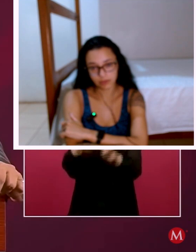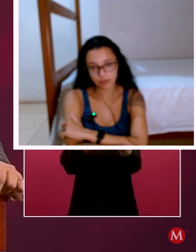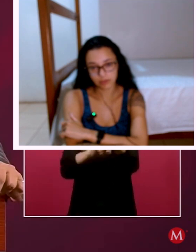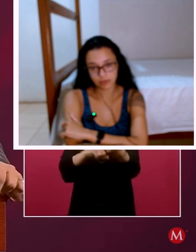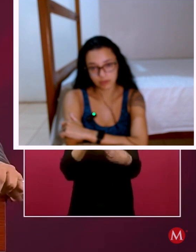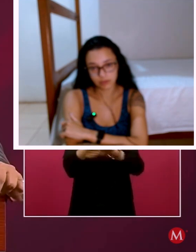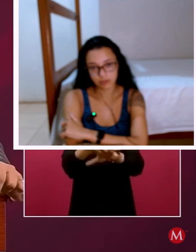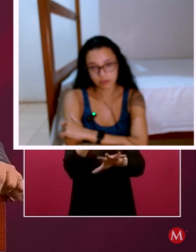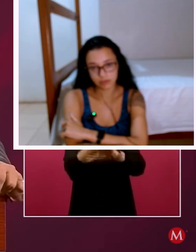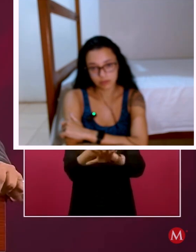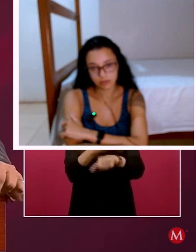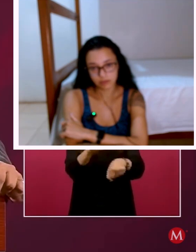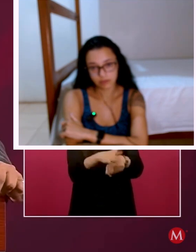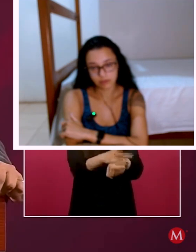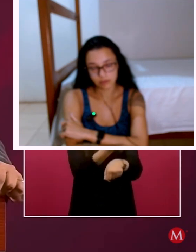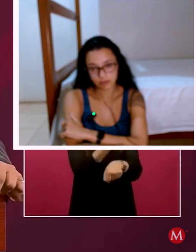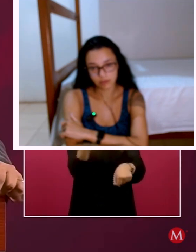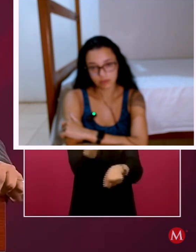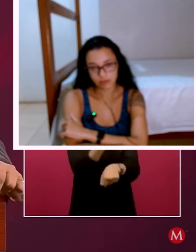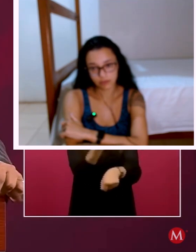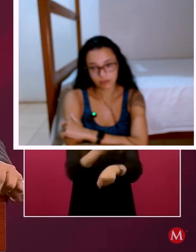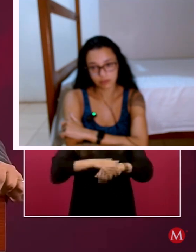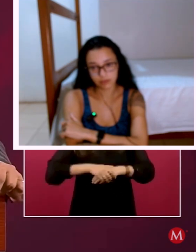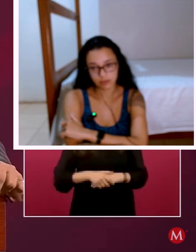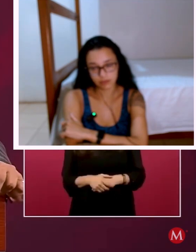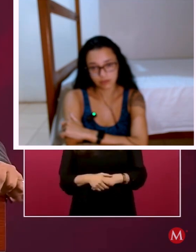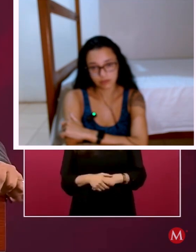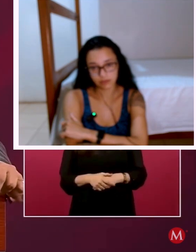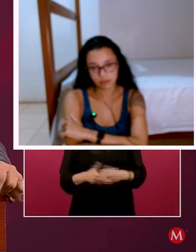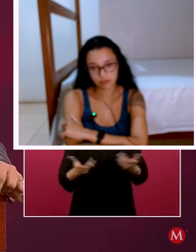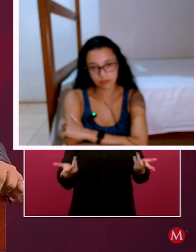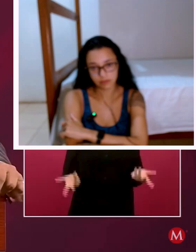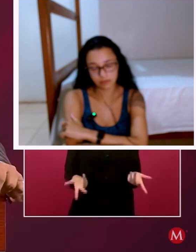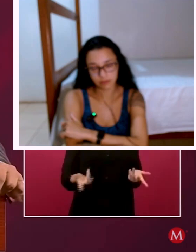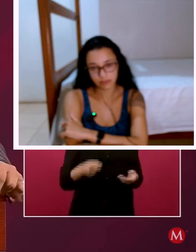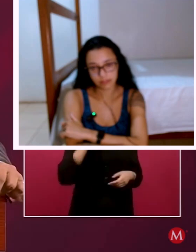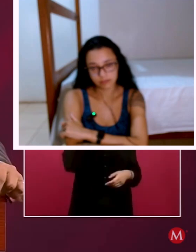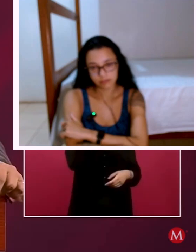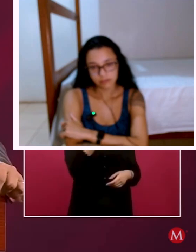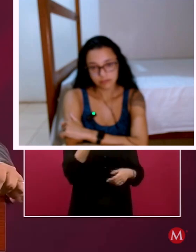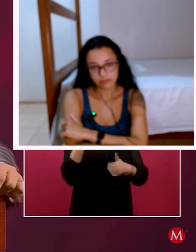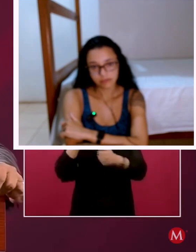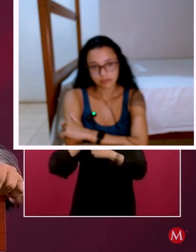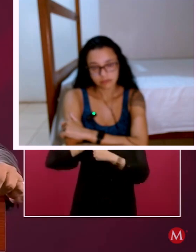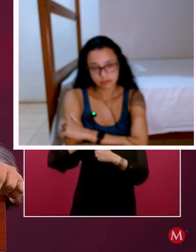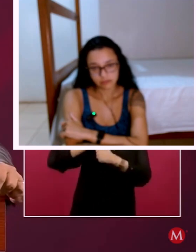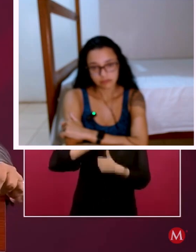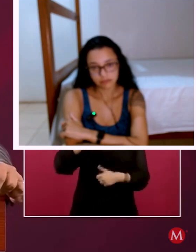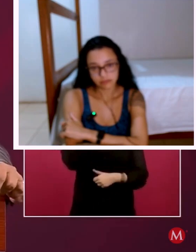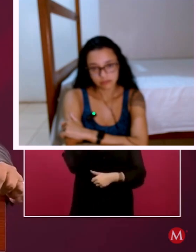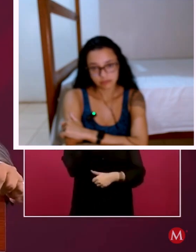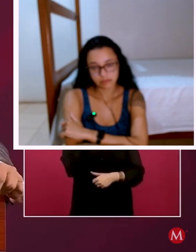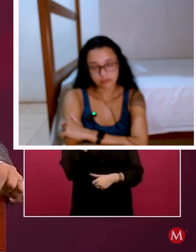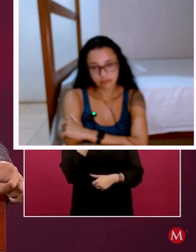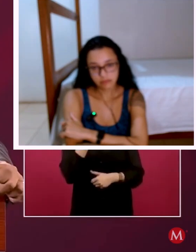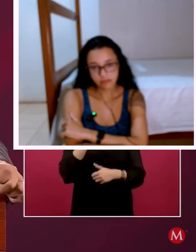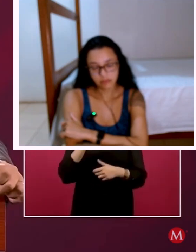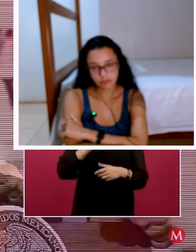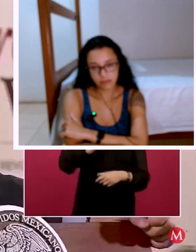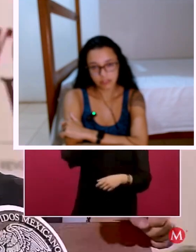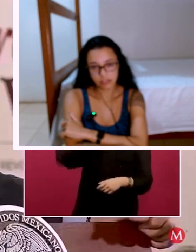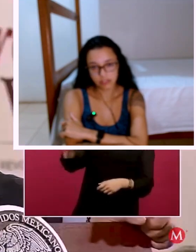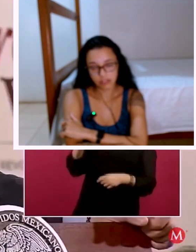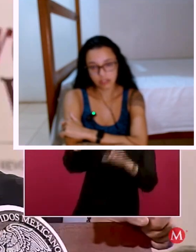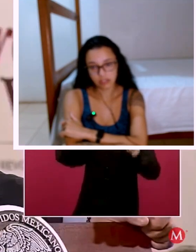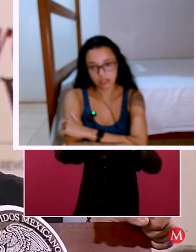o sea es el argumento le mandaron una fuerza a México Cuando en Estados Unidos tiene Santa circulando por